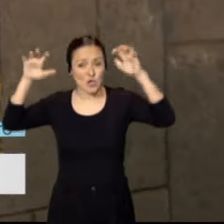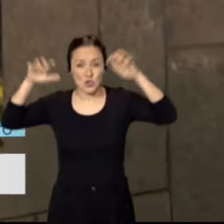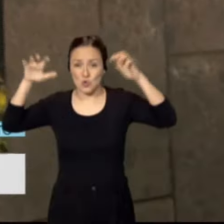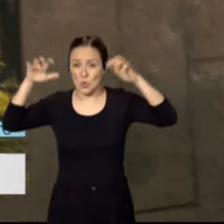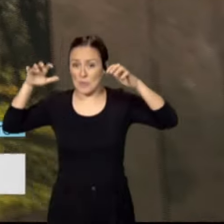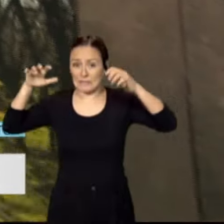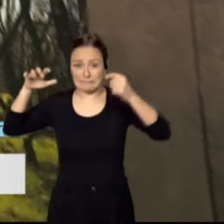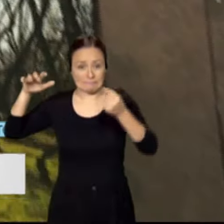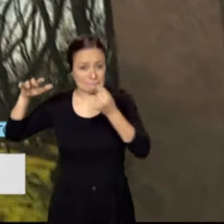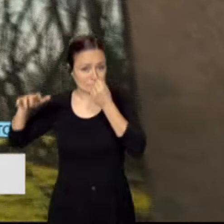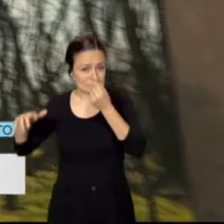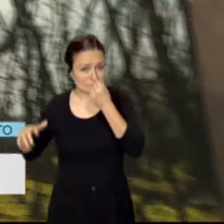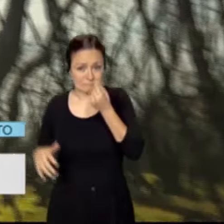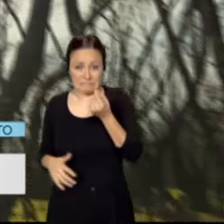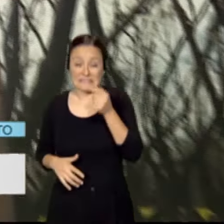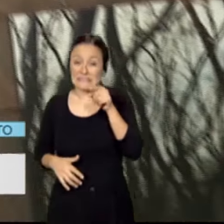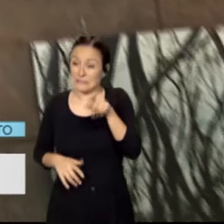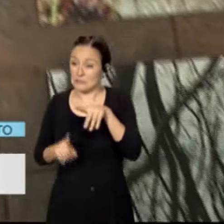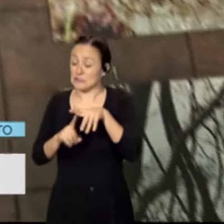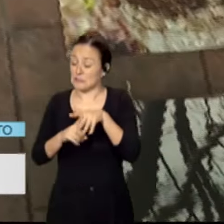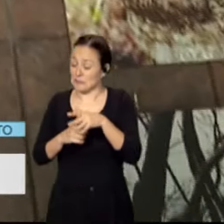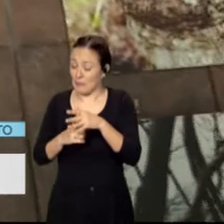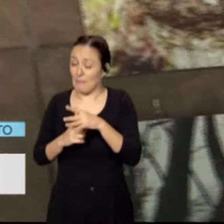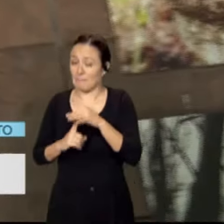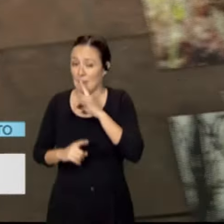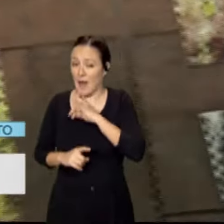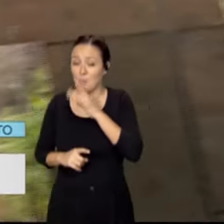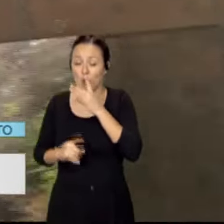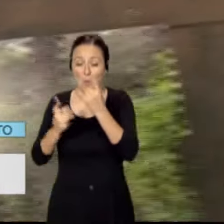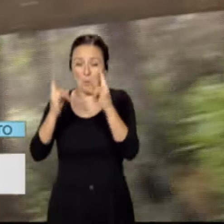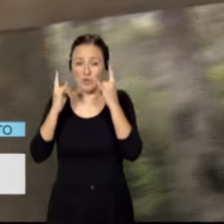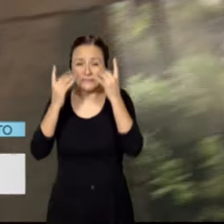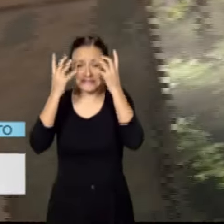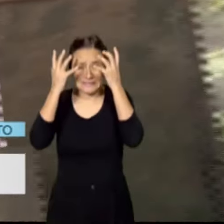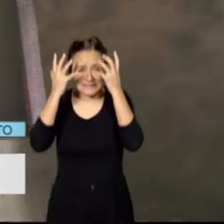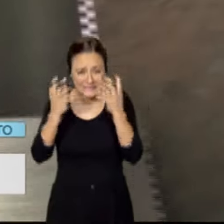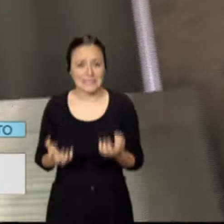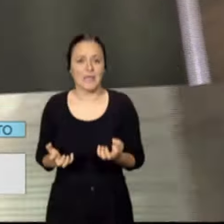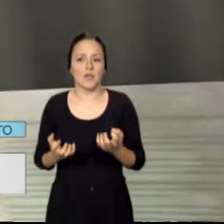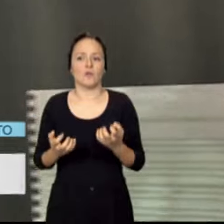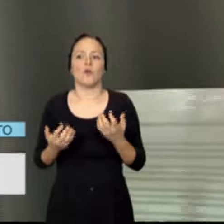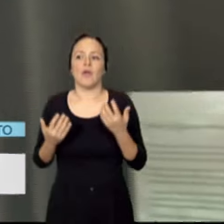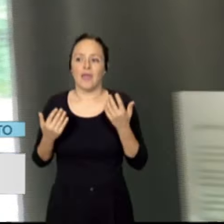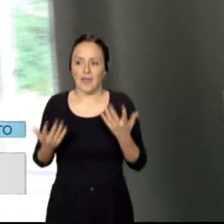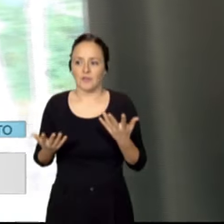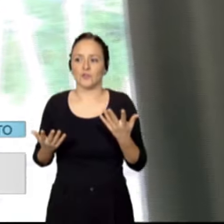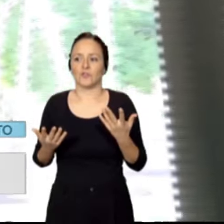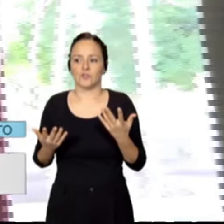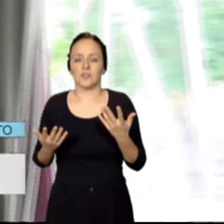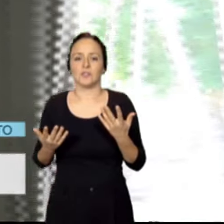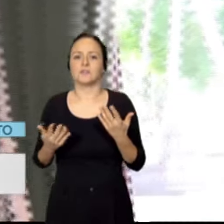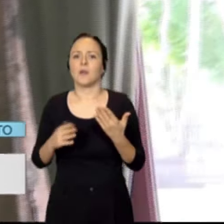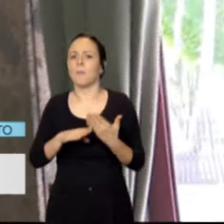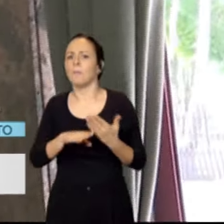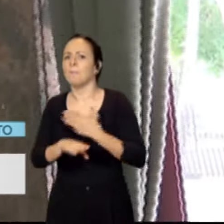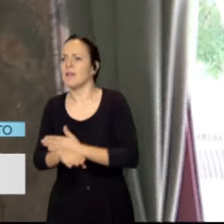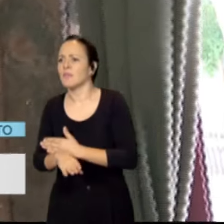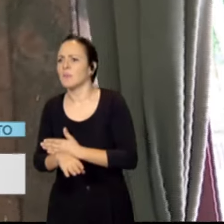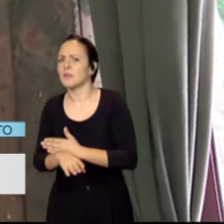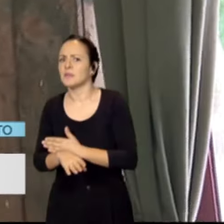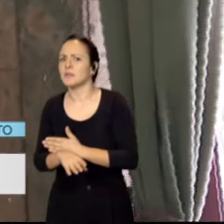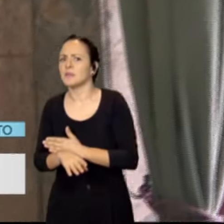Esto está muy mal la situación el bosque está seco Entonces tenemos que ver anteriormente se hicieron rituales